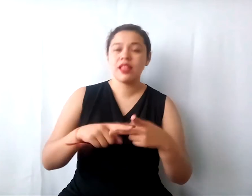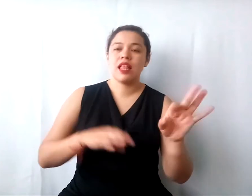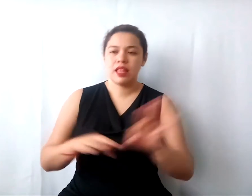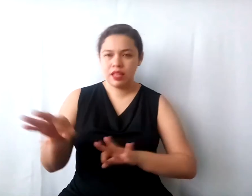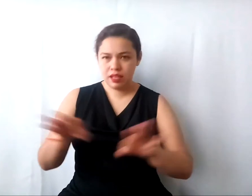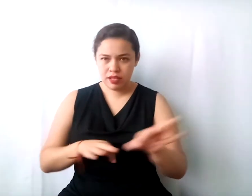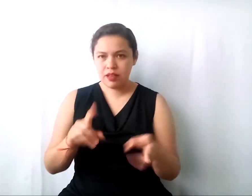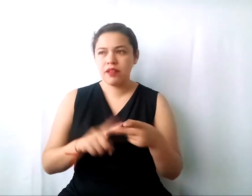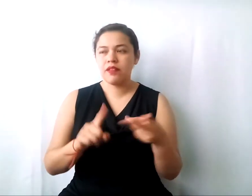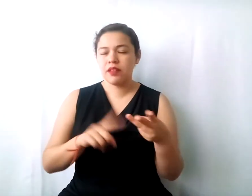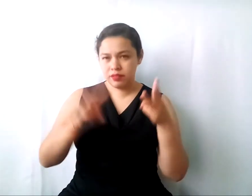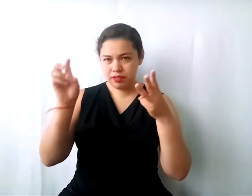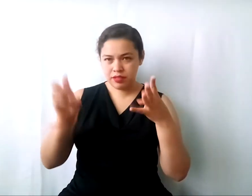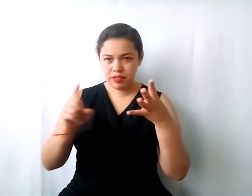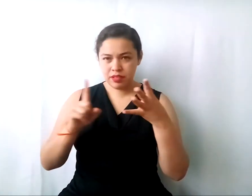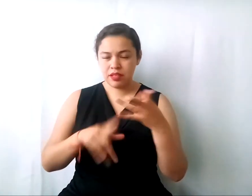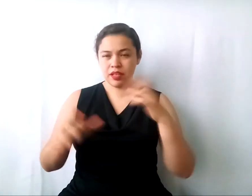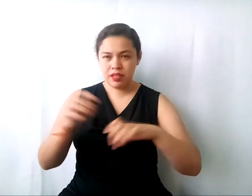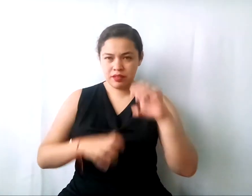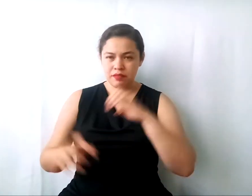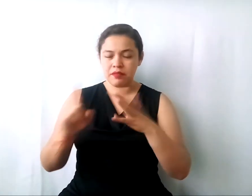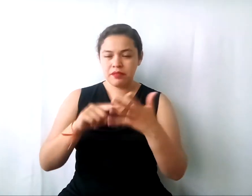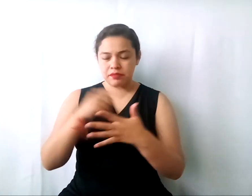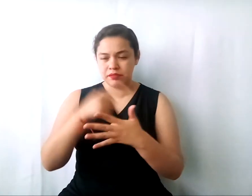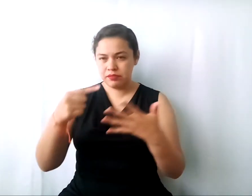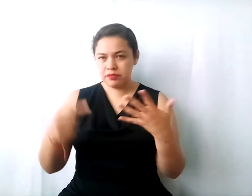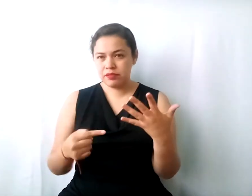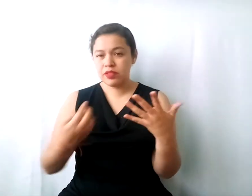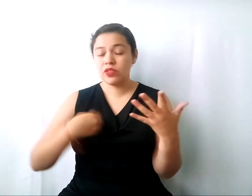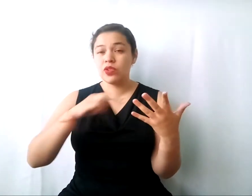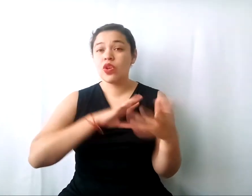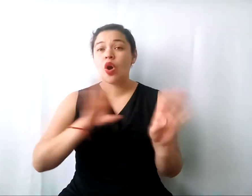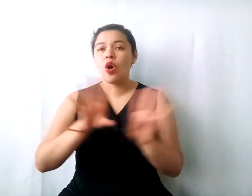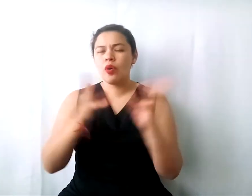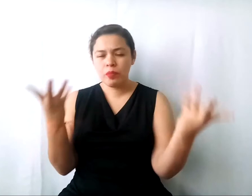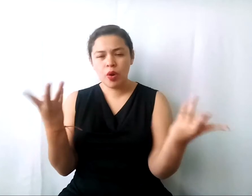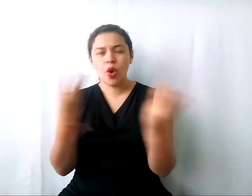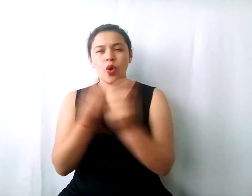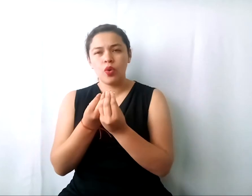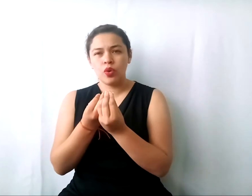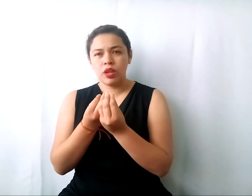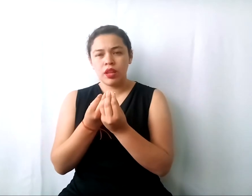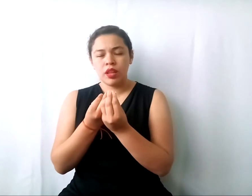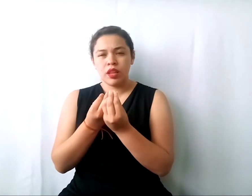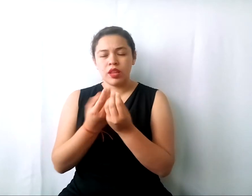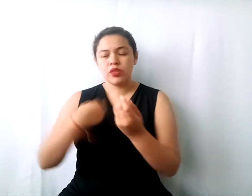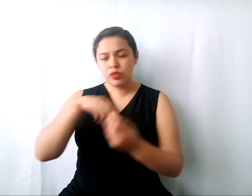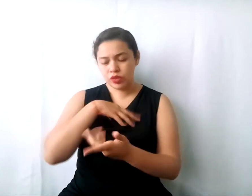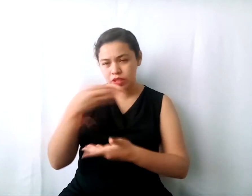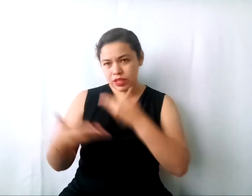en materia corporativa, en fin, y somos socios que prestamos personalmente los